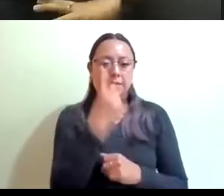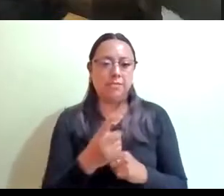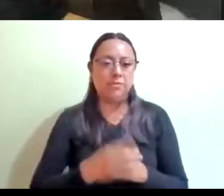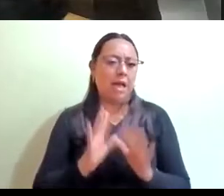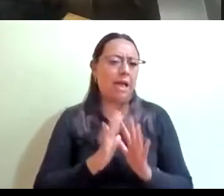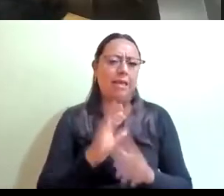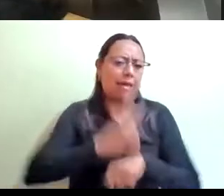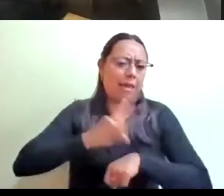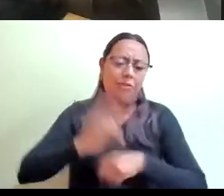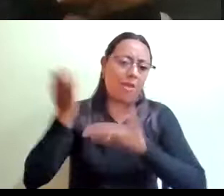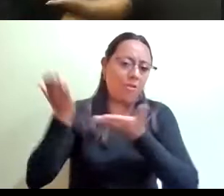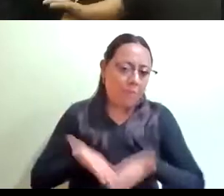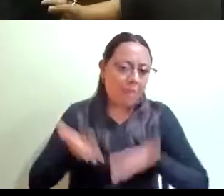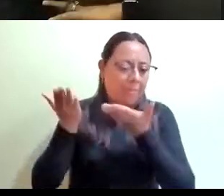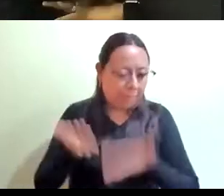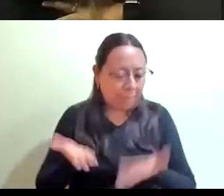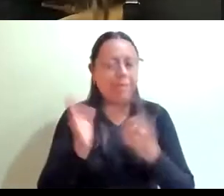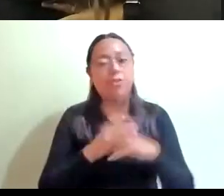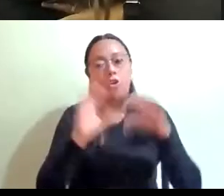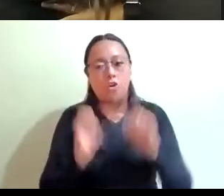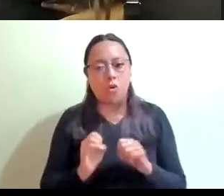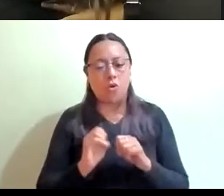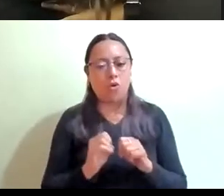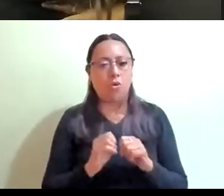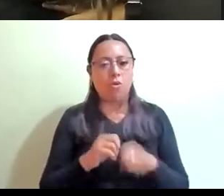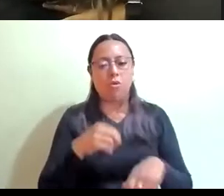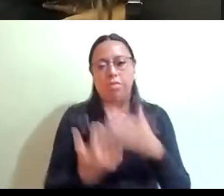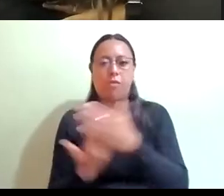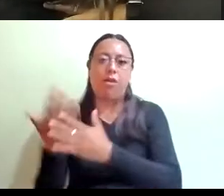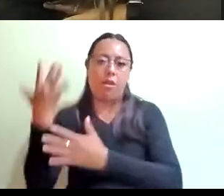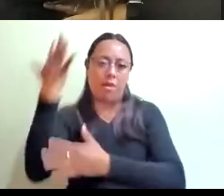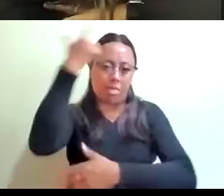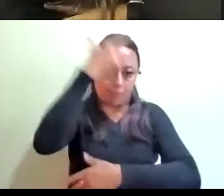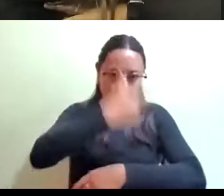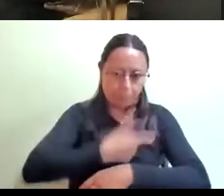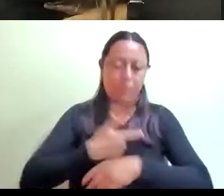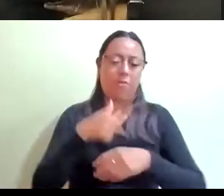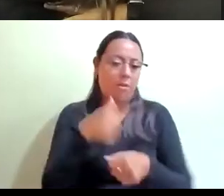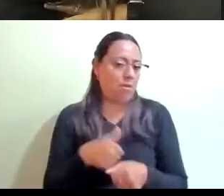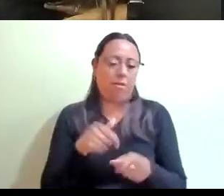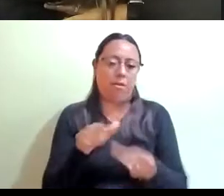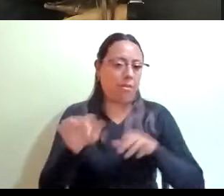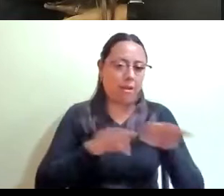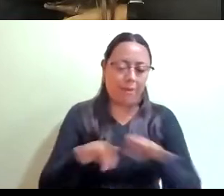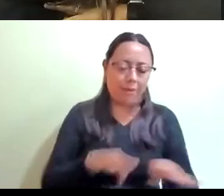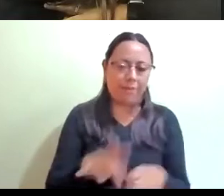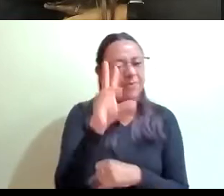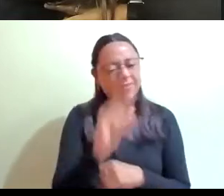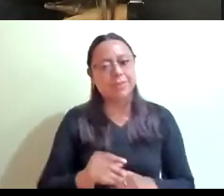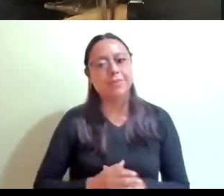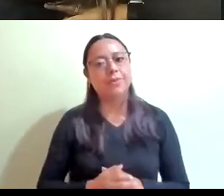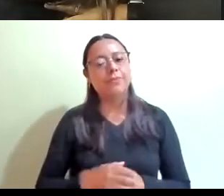No, depende de una cuestión programática que nos permita poder ejercer eso que